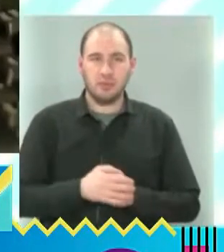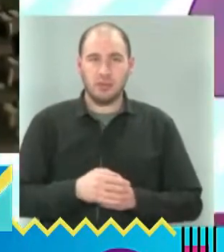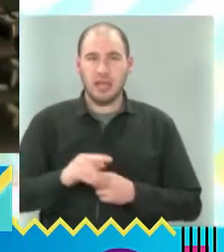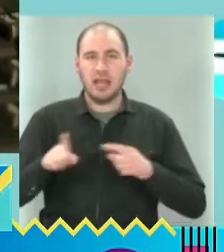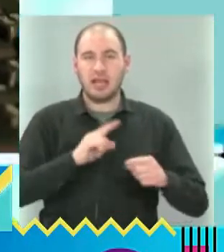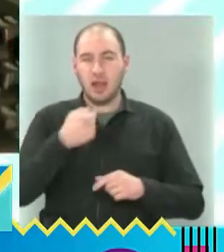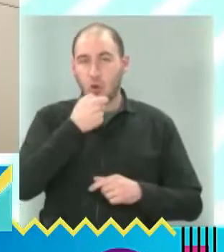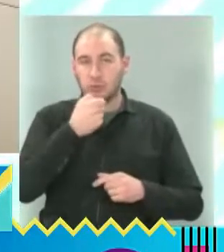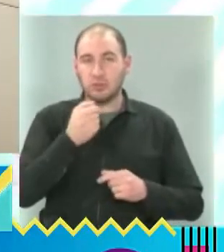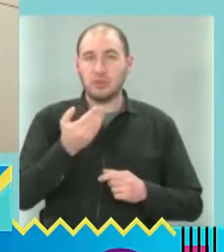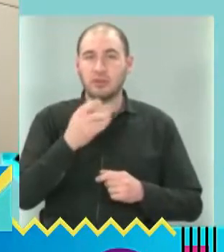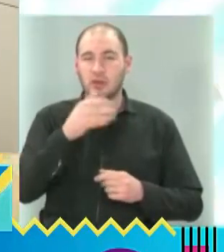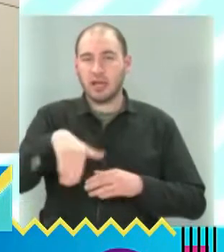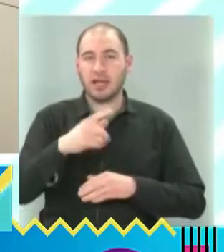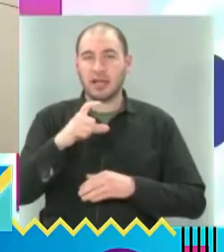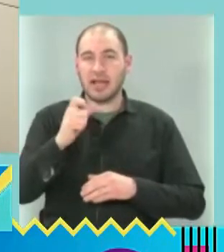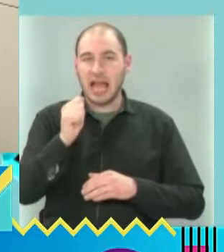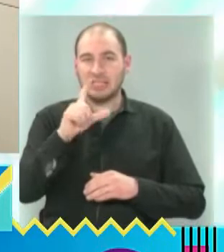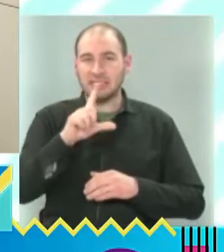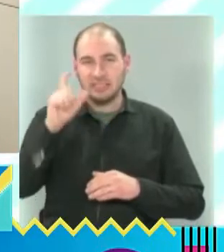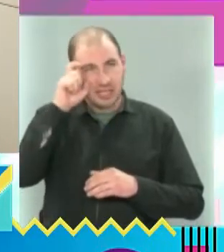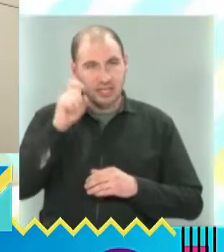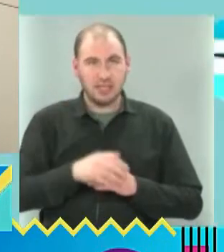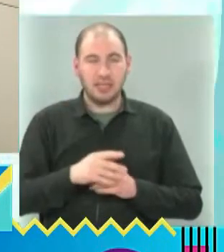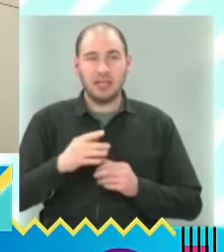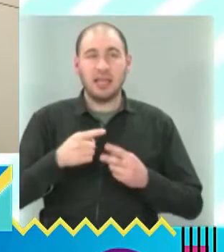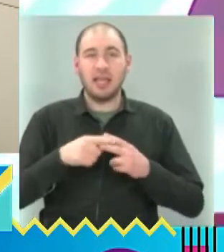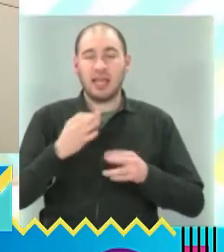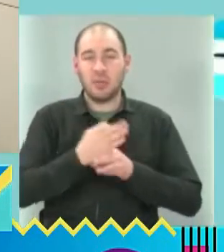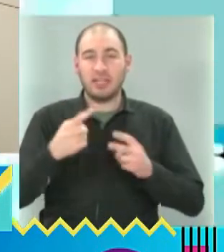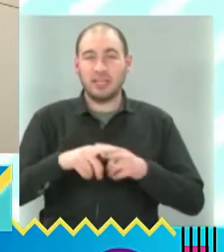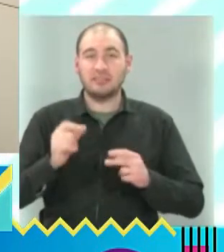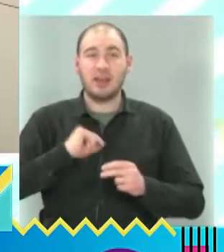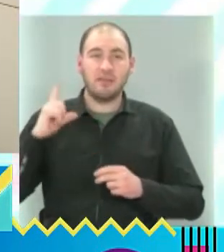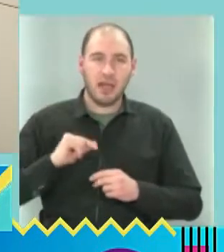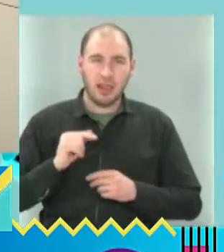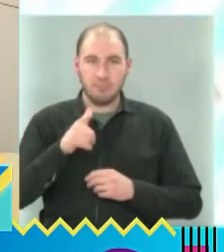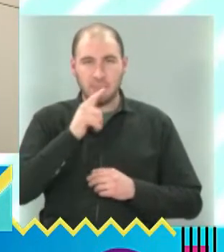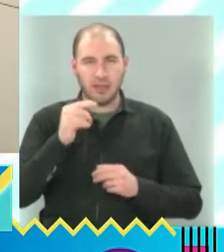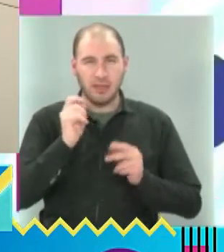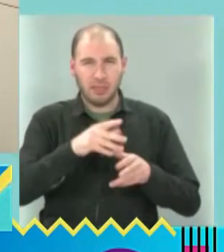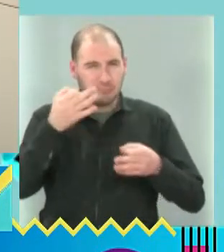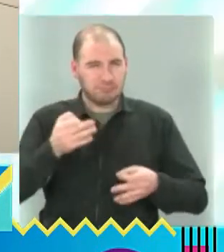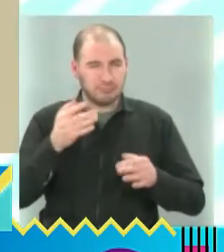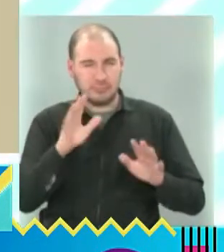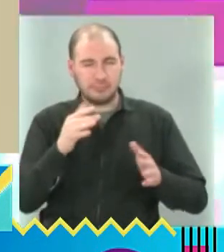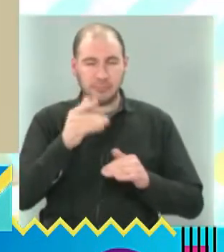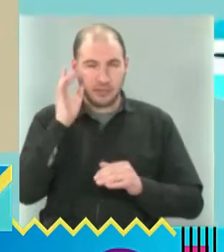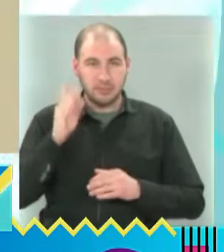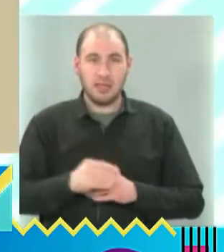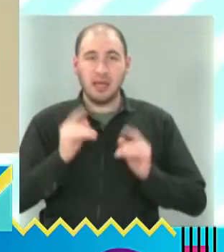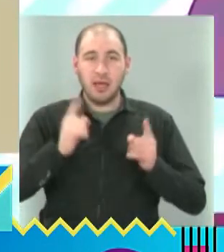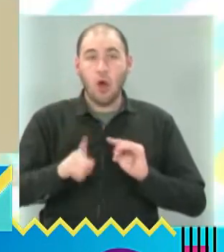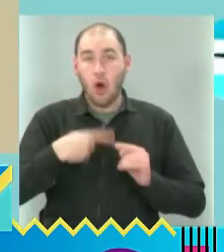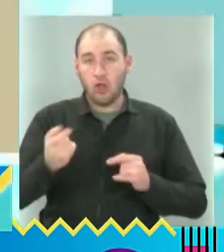carrera de locución de la Fabián Calle, de la Escuela Técnica de Comunicación de San Rafael, perdón si no lo dije como realmente se llama. Y algunos